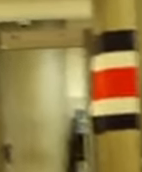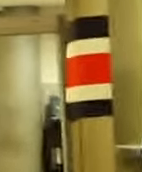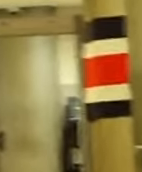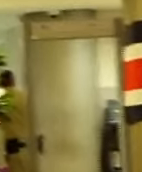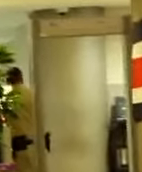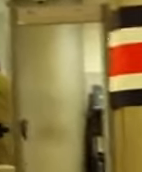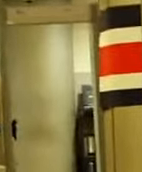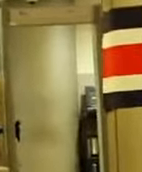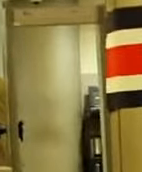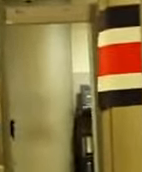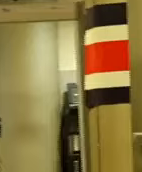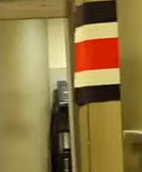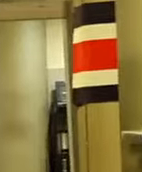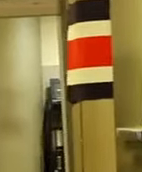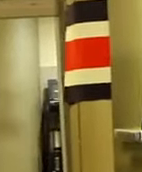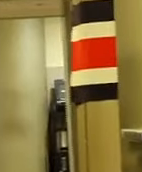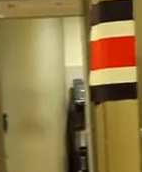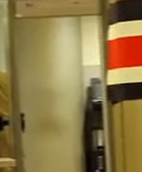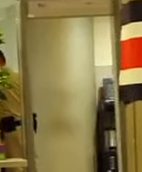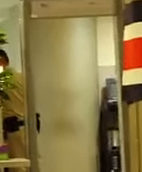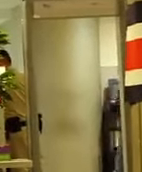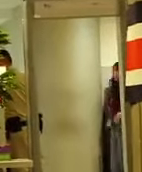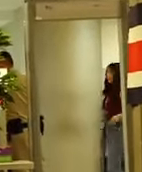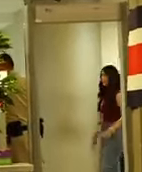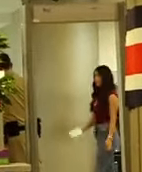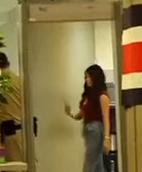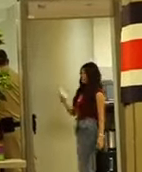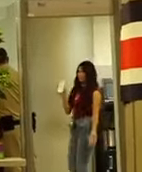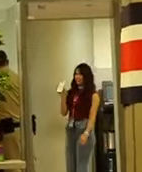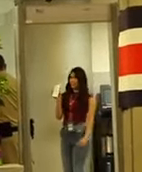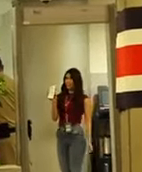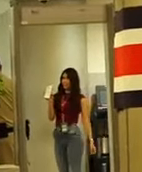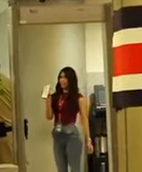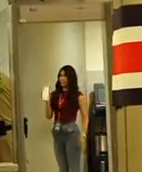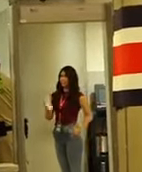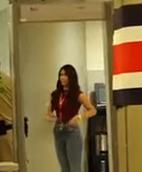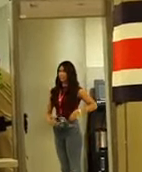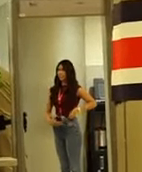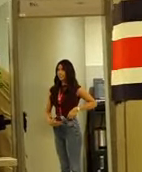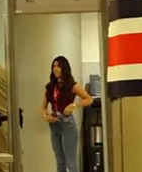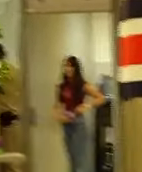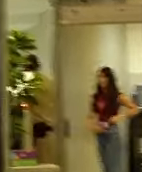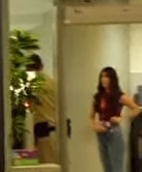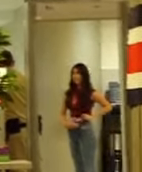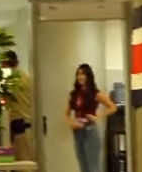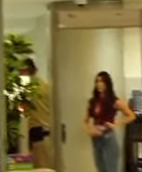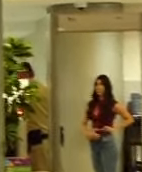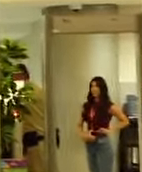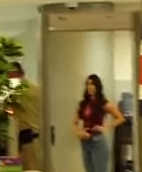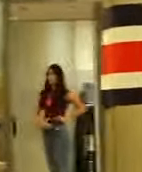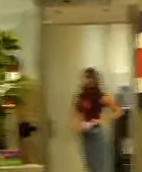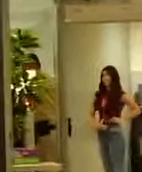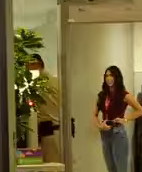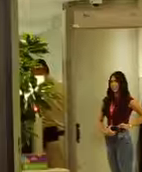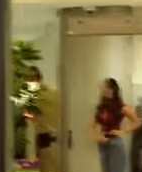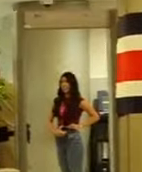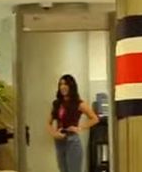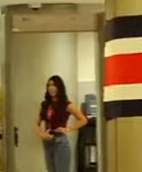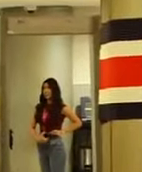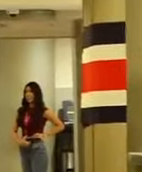2 medallas. Una de oro en los 200 metros y una de plata en los 100 metros. Así que ahora tiene 4 preseas, 3 de oro y